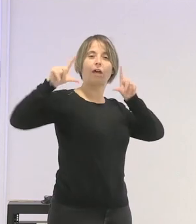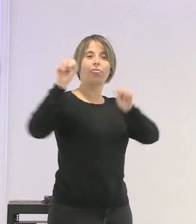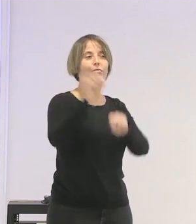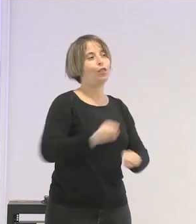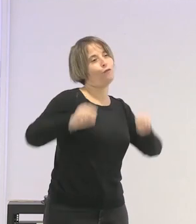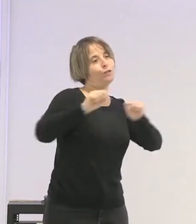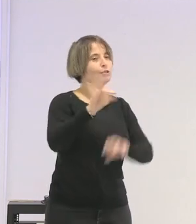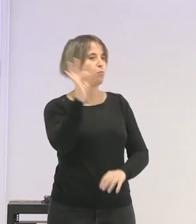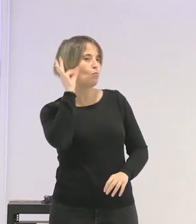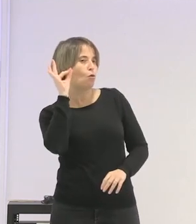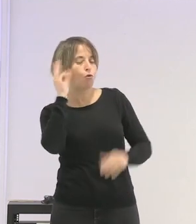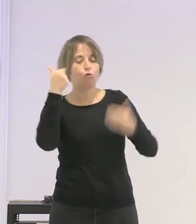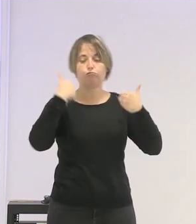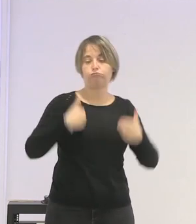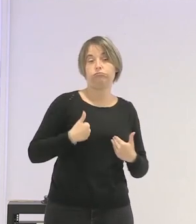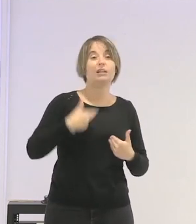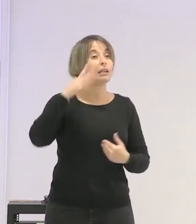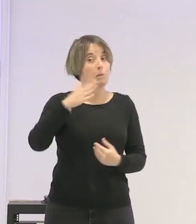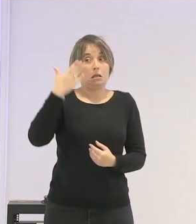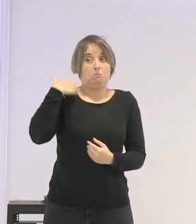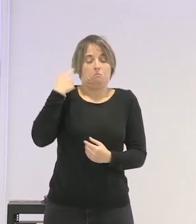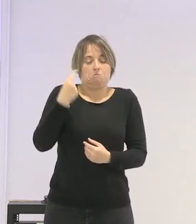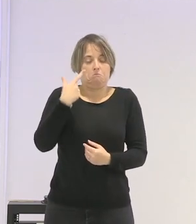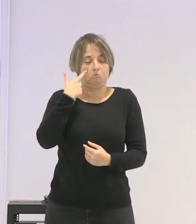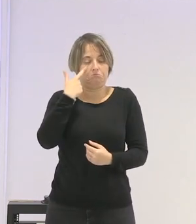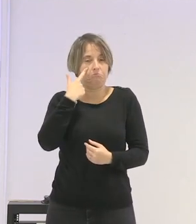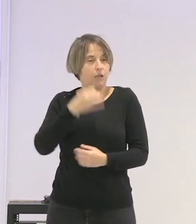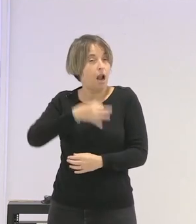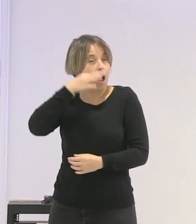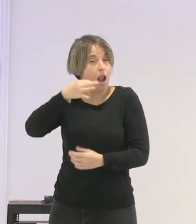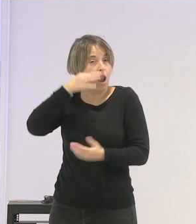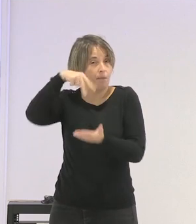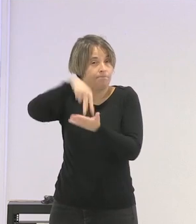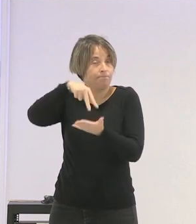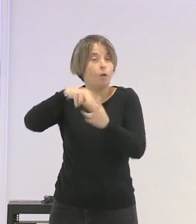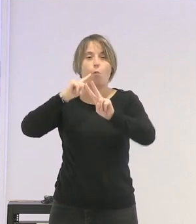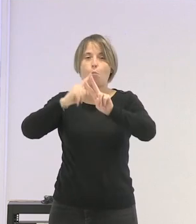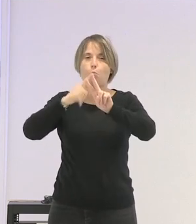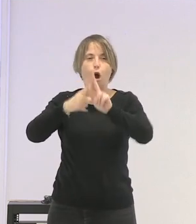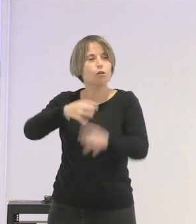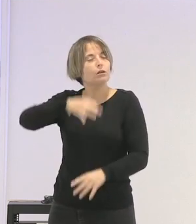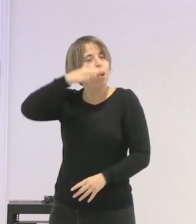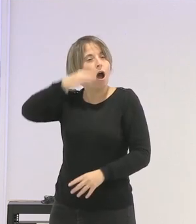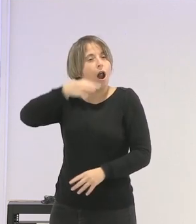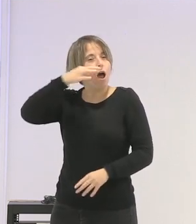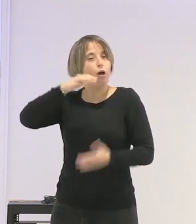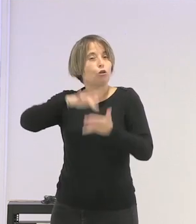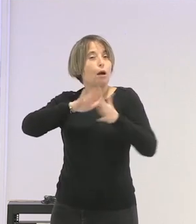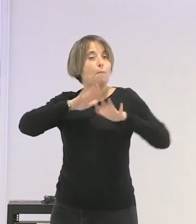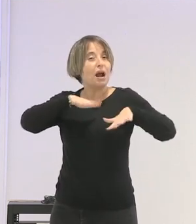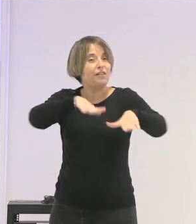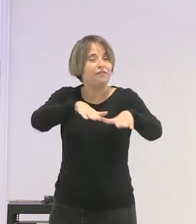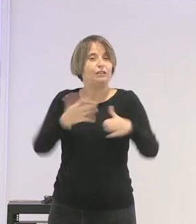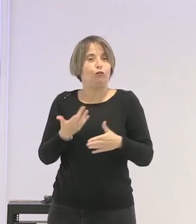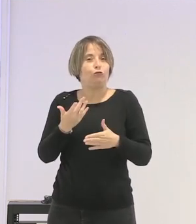mujeres. Bueno, hace poco también vimos este discurso en Vox, con todas las manifestaciones que se